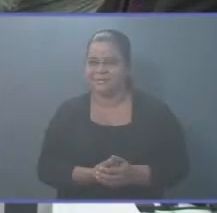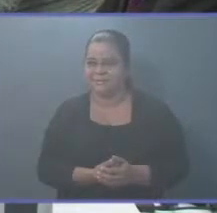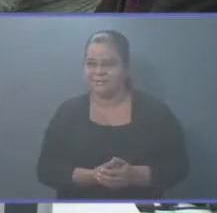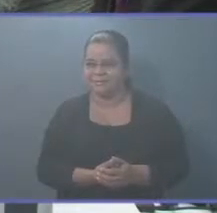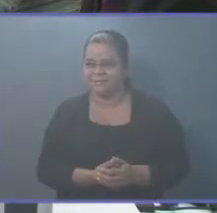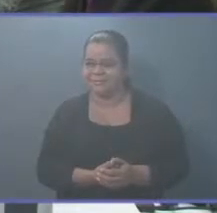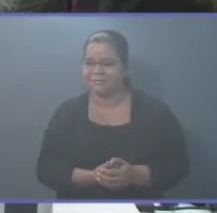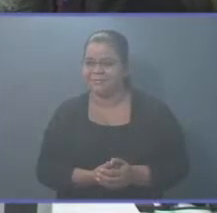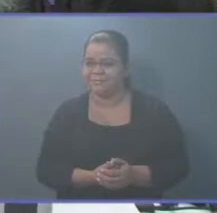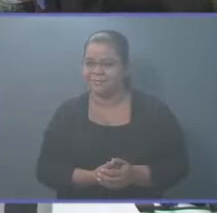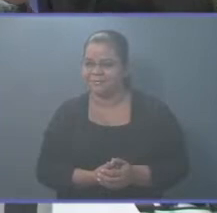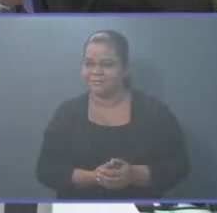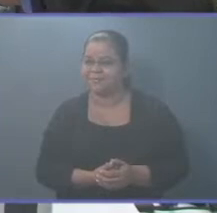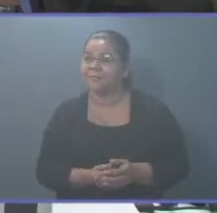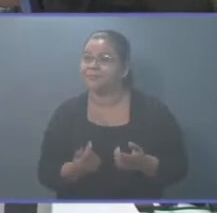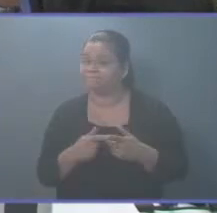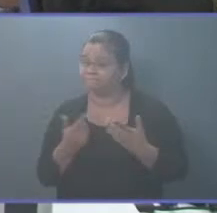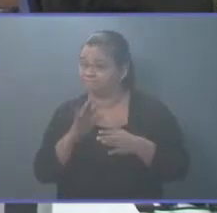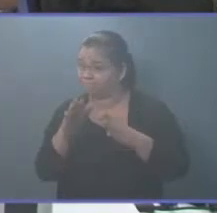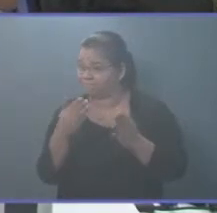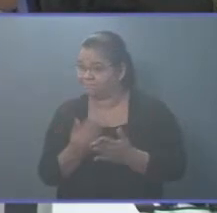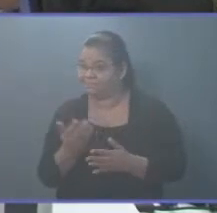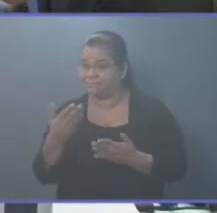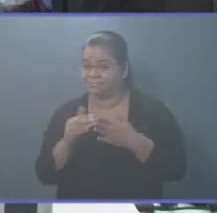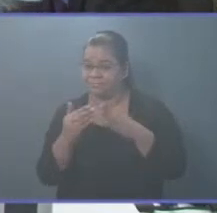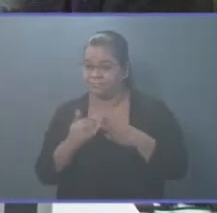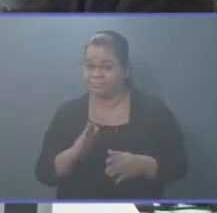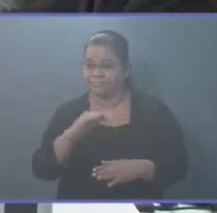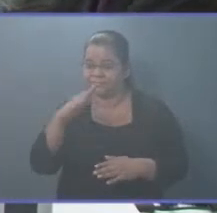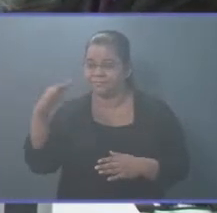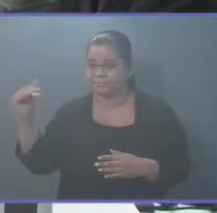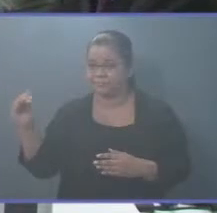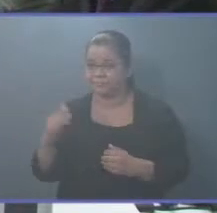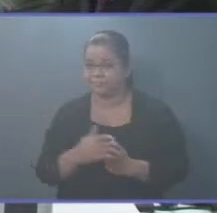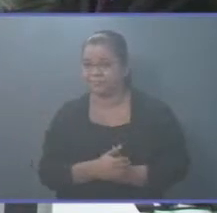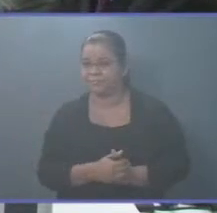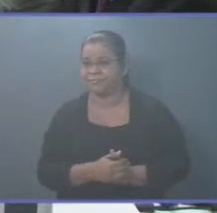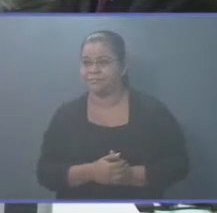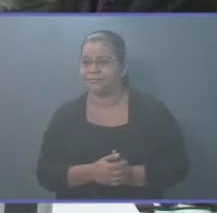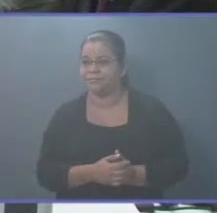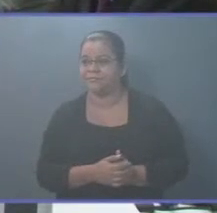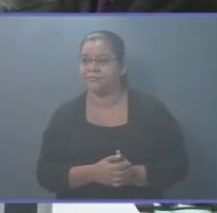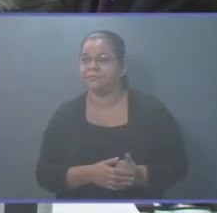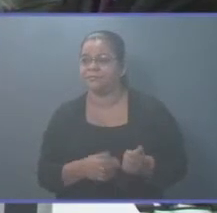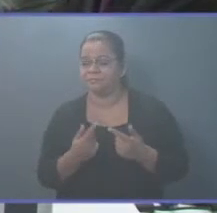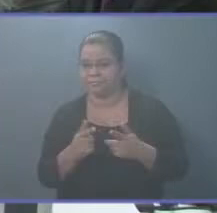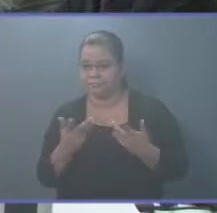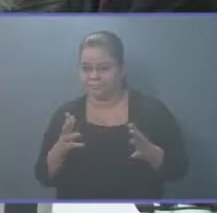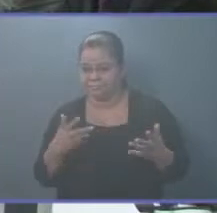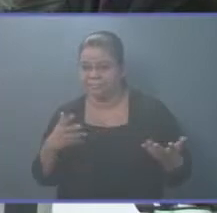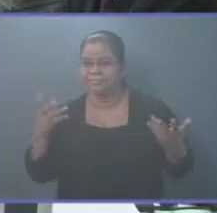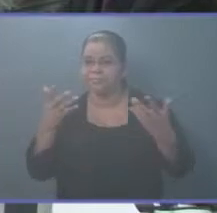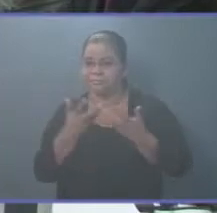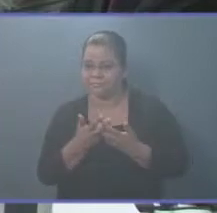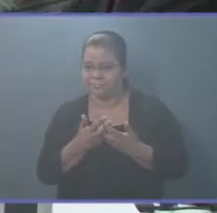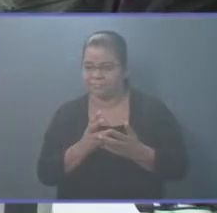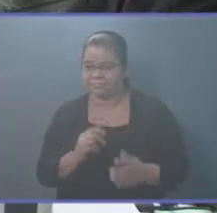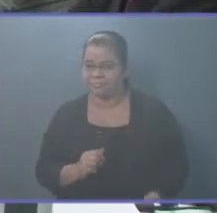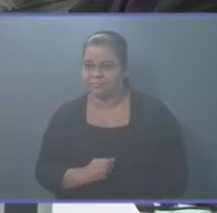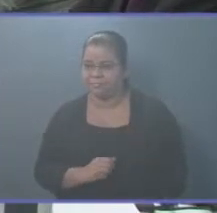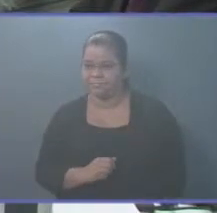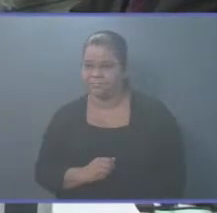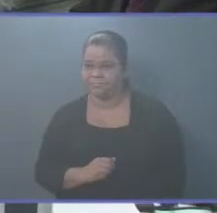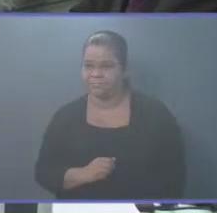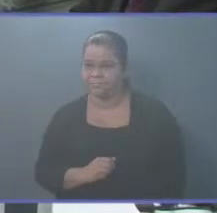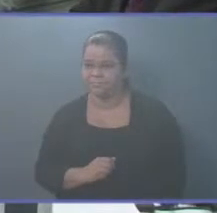Ok. Porque ahí tiene que parar, Sí. de otros países. Transporte, traslada, Y igual en el segundo inciso.